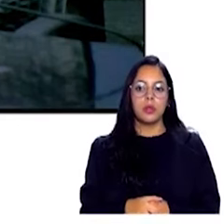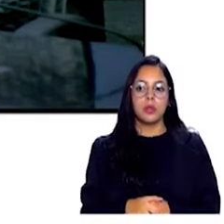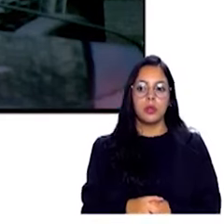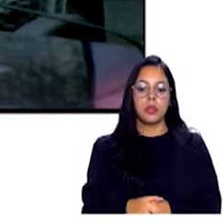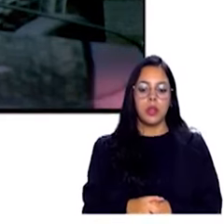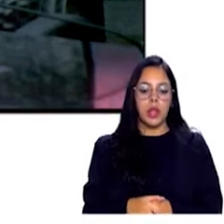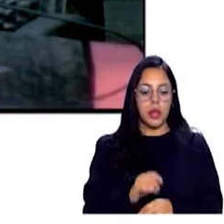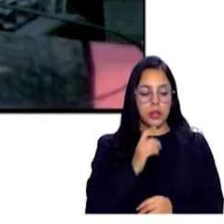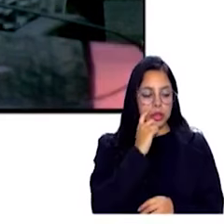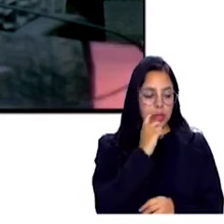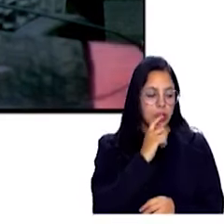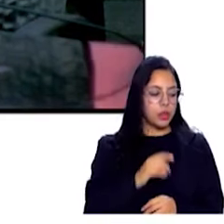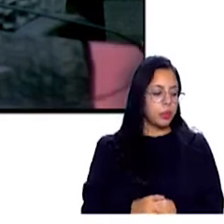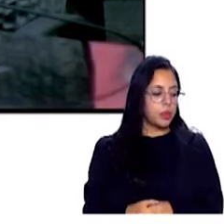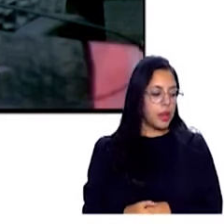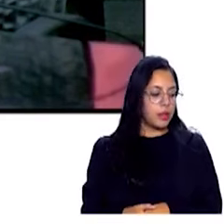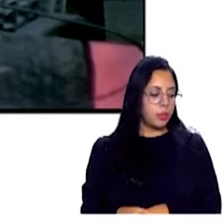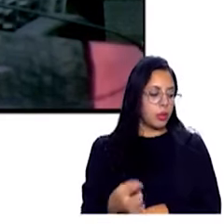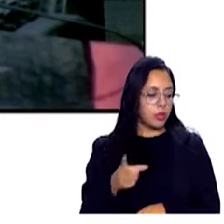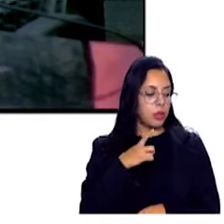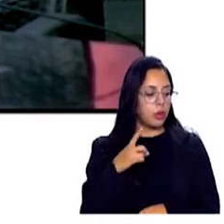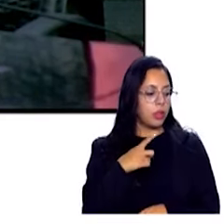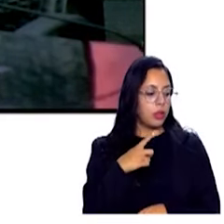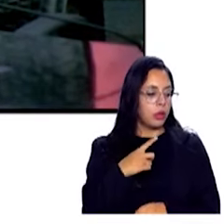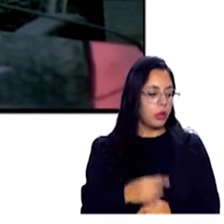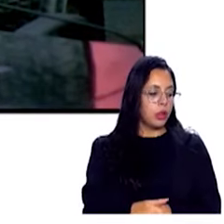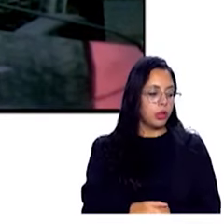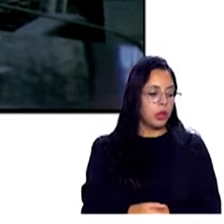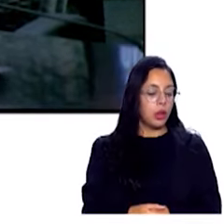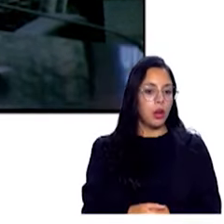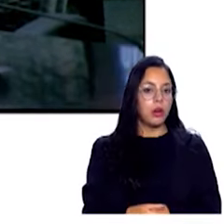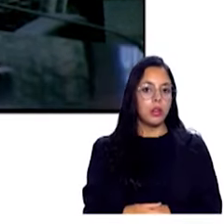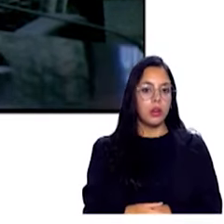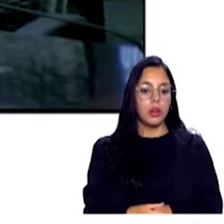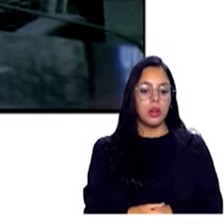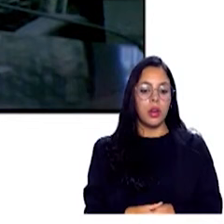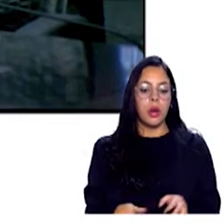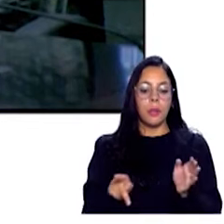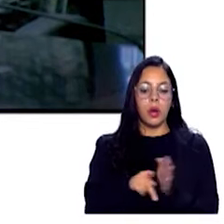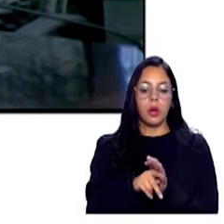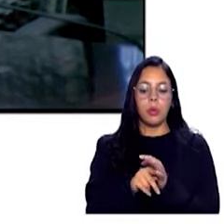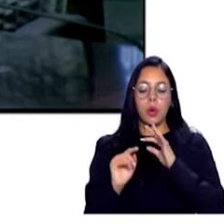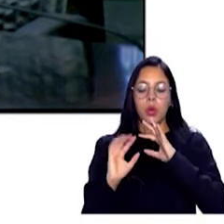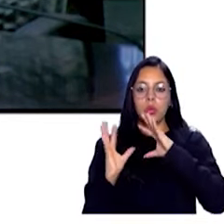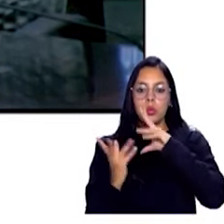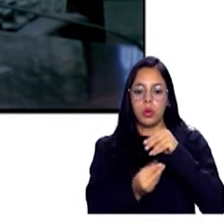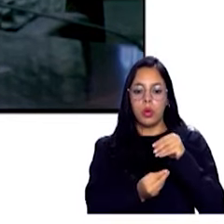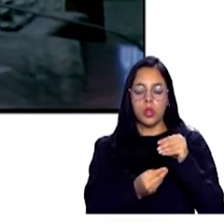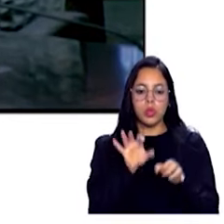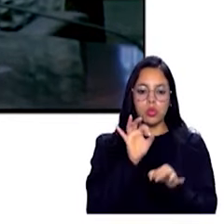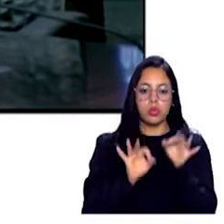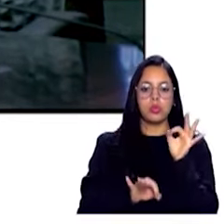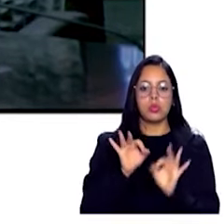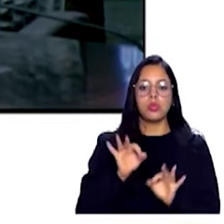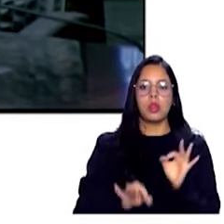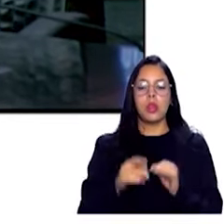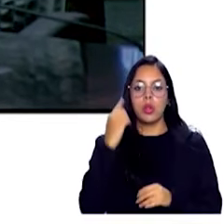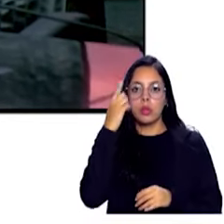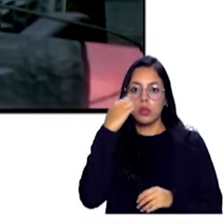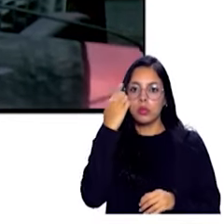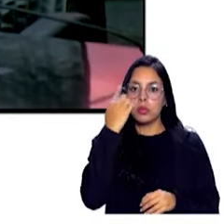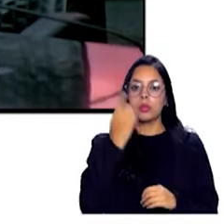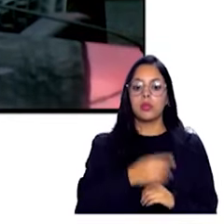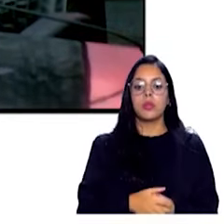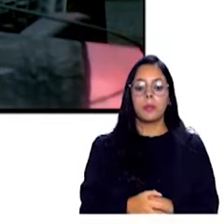para disar mundo judicial espol una vez seada la organiz dos